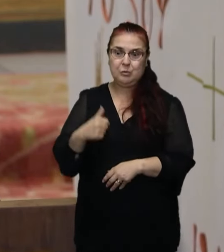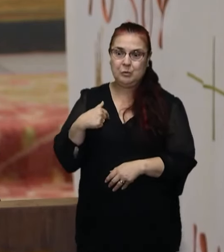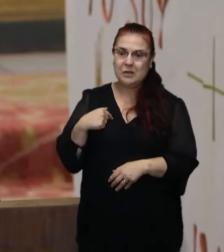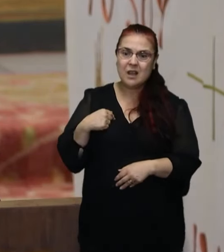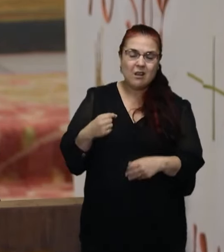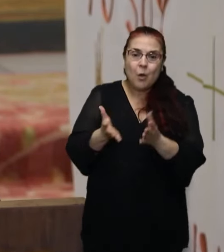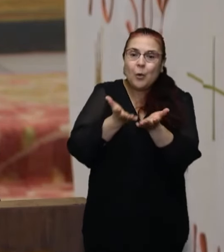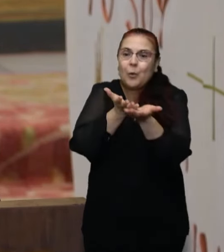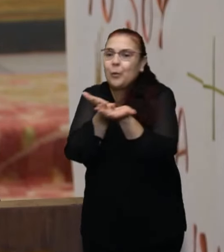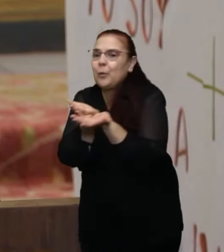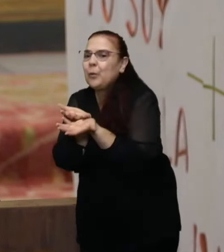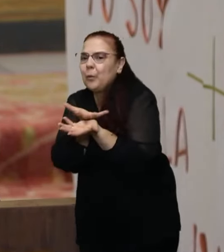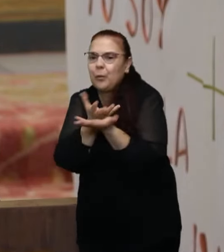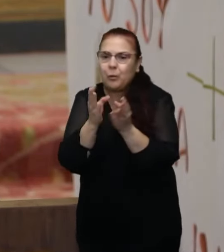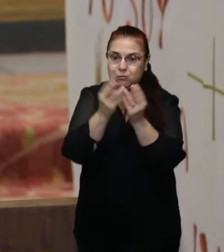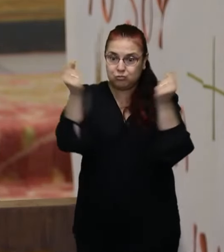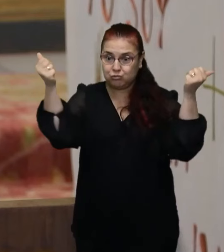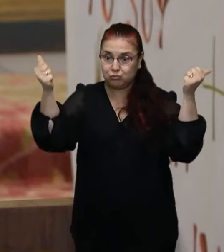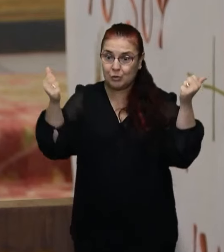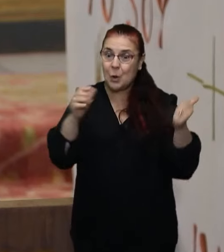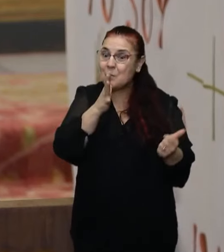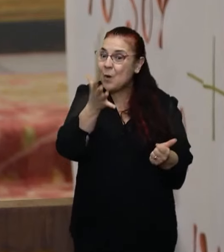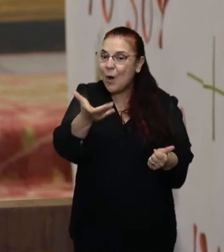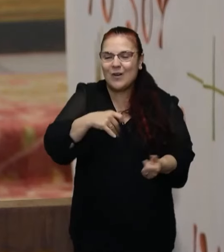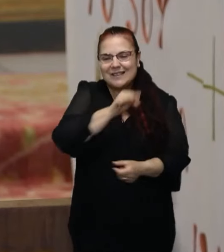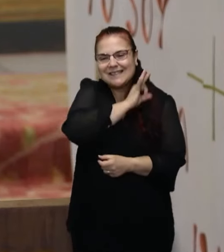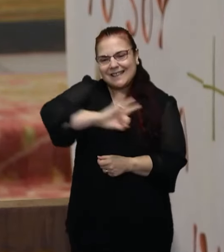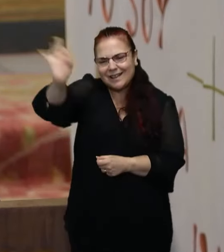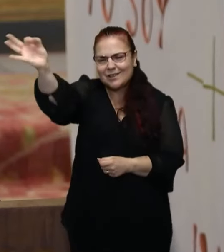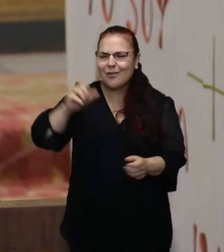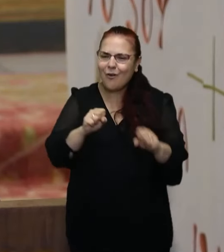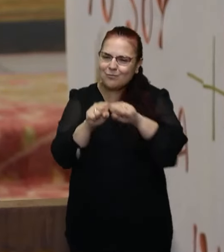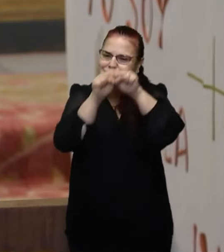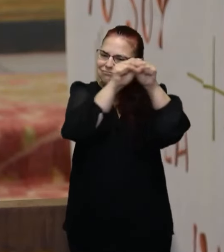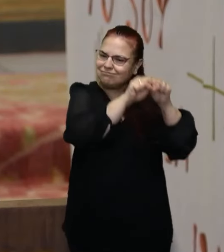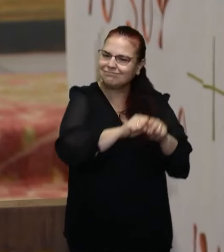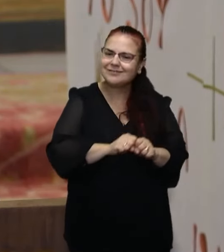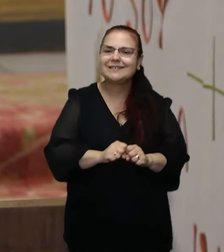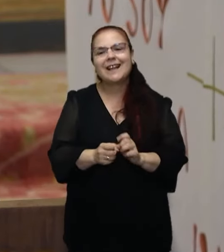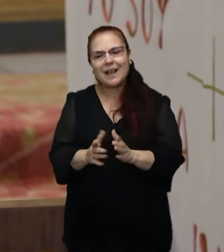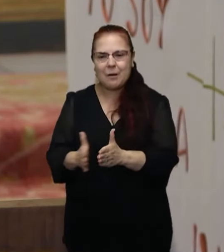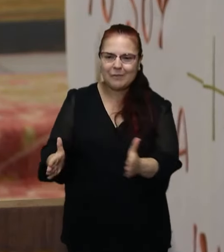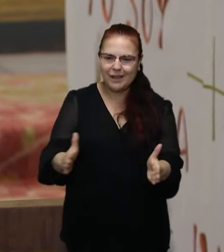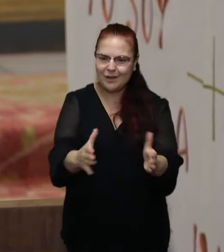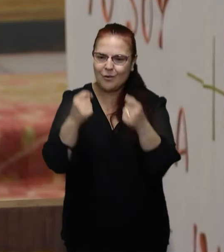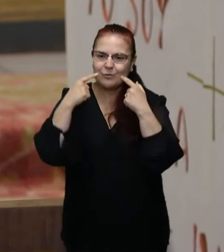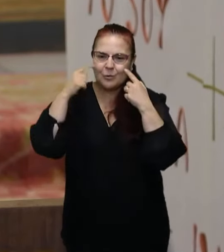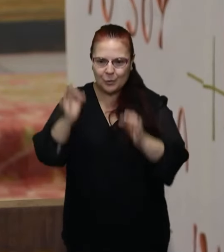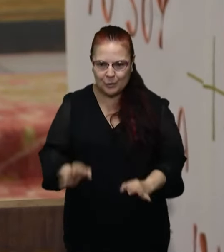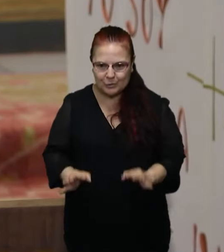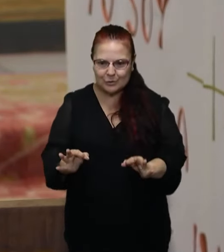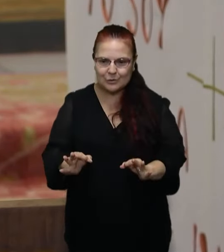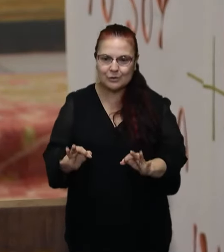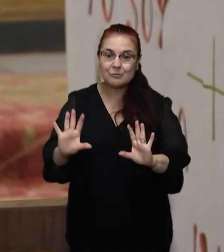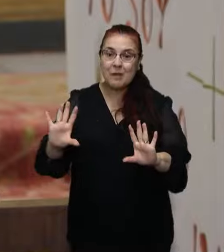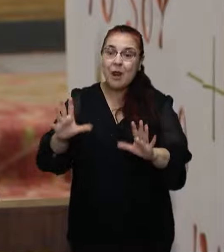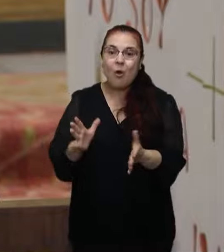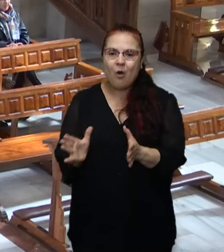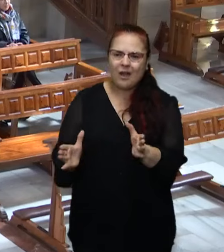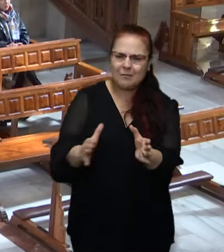viento, porque el Señor protege el camino de los justos, pero el camino de los impíos acaba